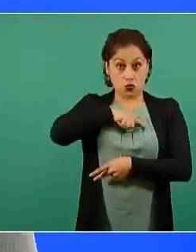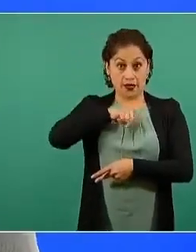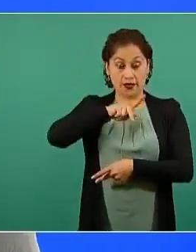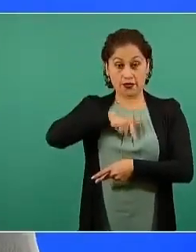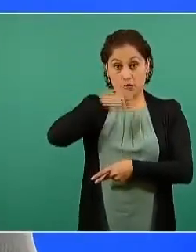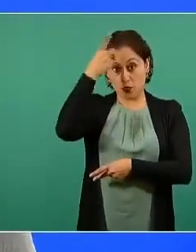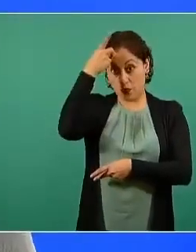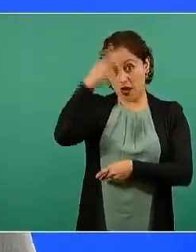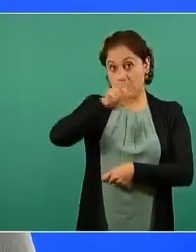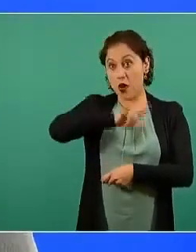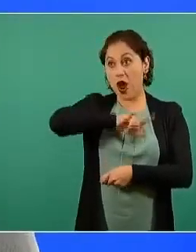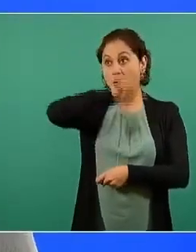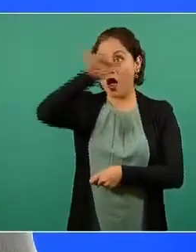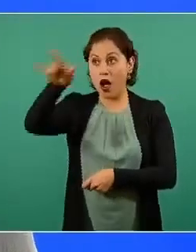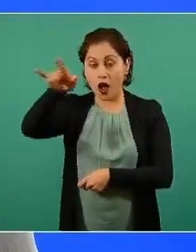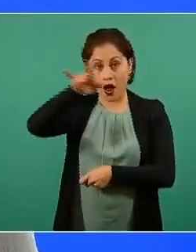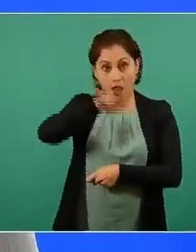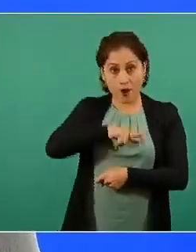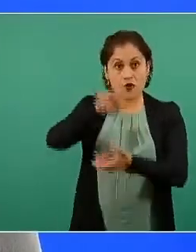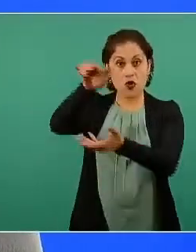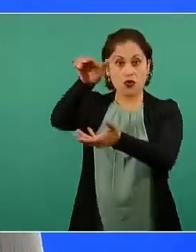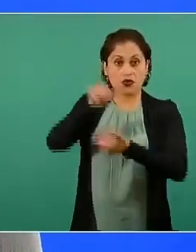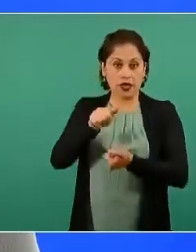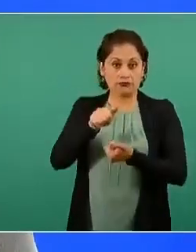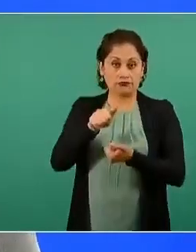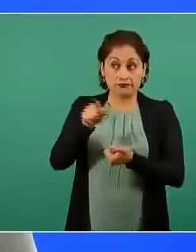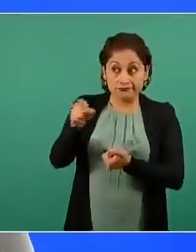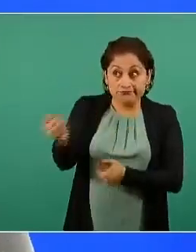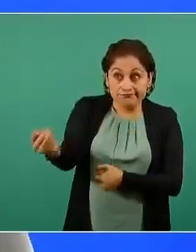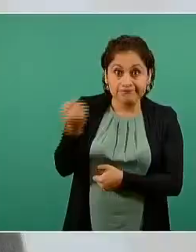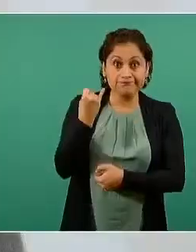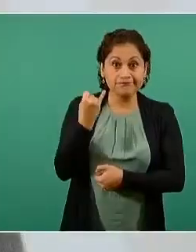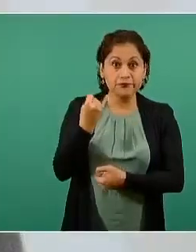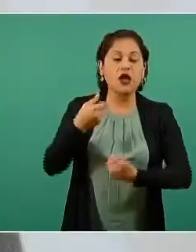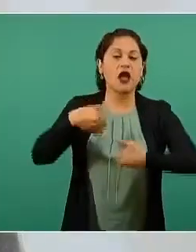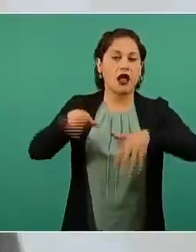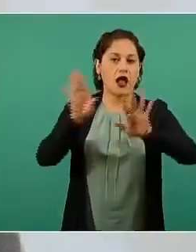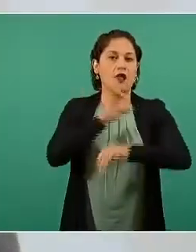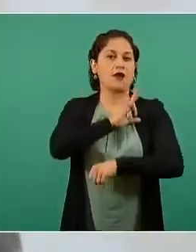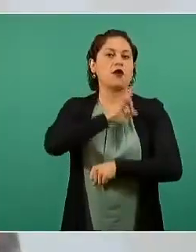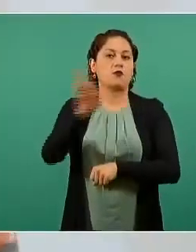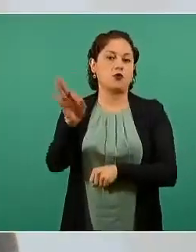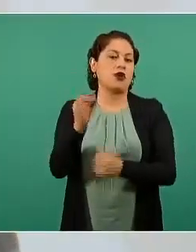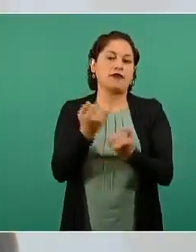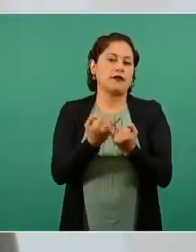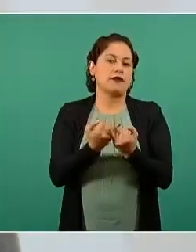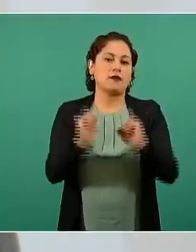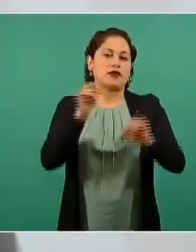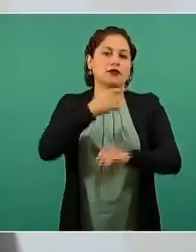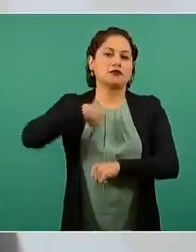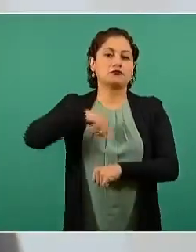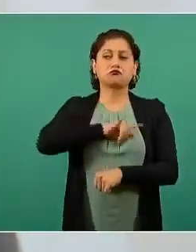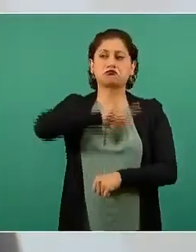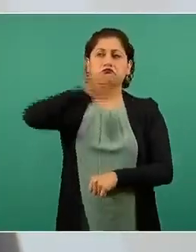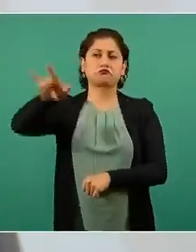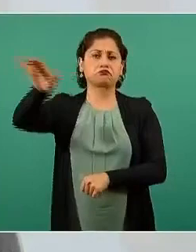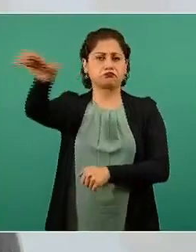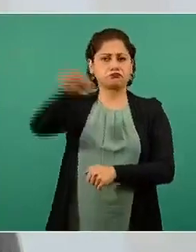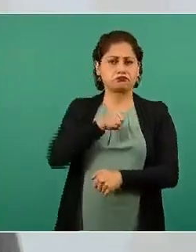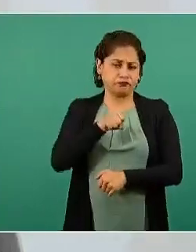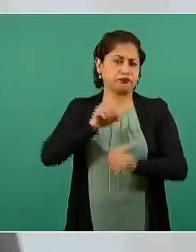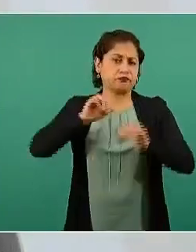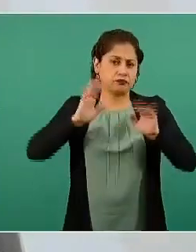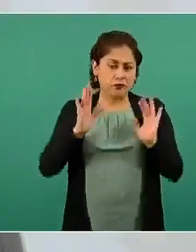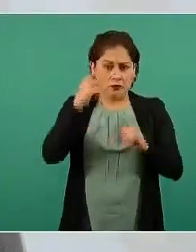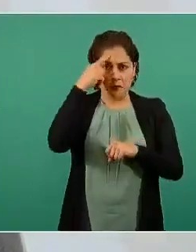disponibles para que en caso de ser necesario tener una oportunidad poder tener la independencia, esta soberanía de generar